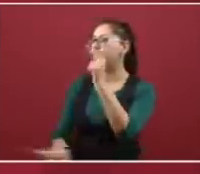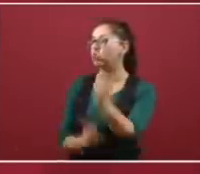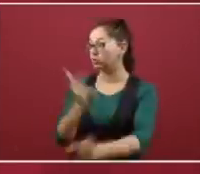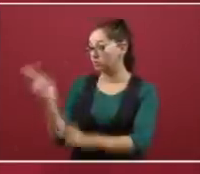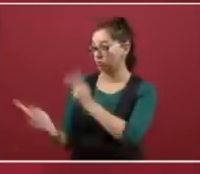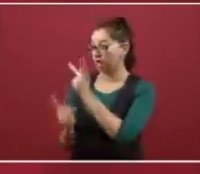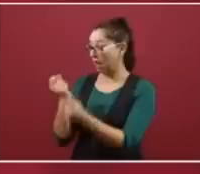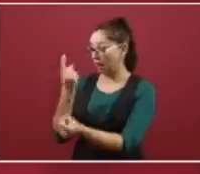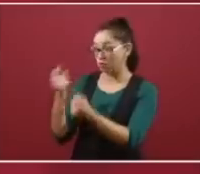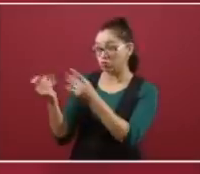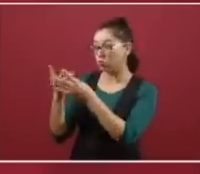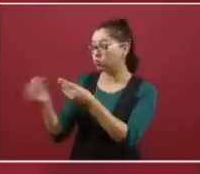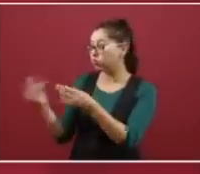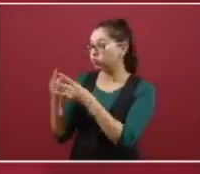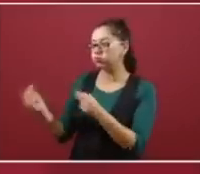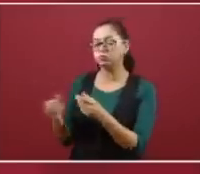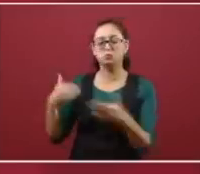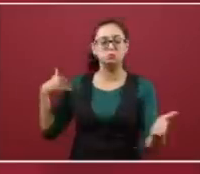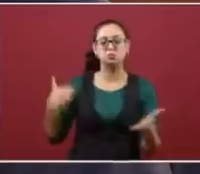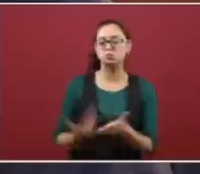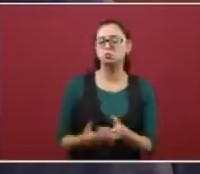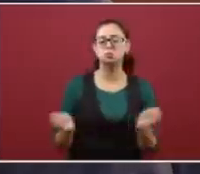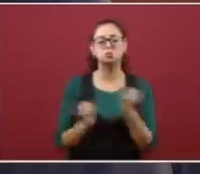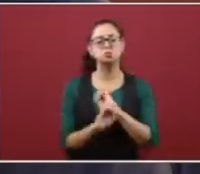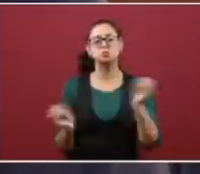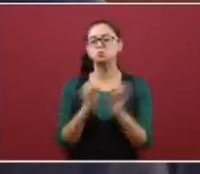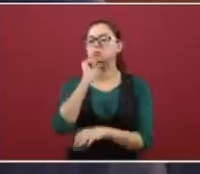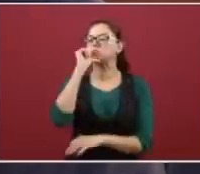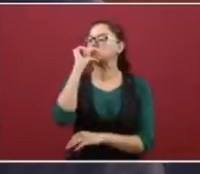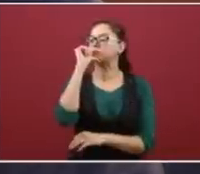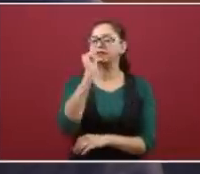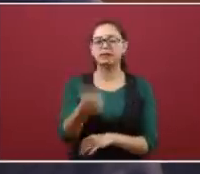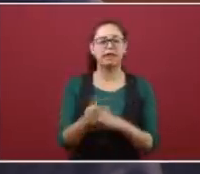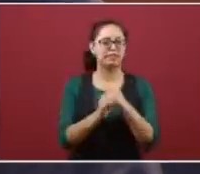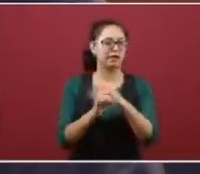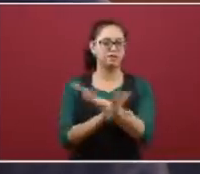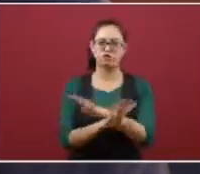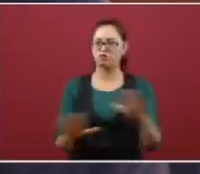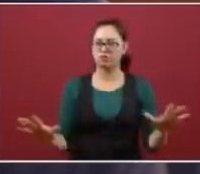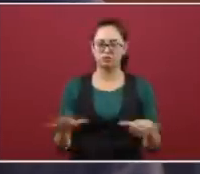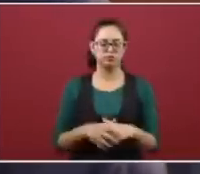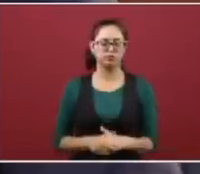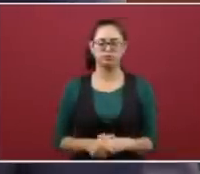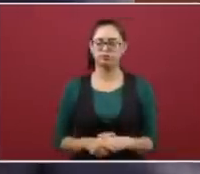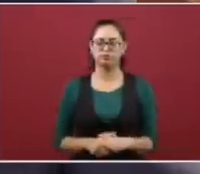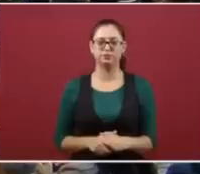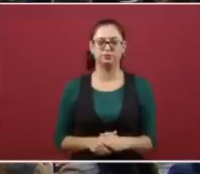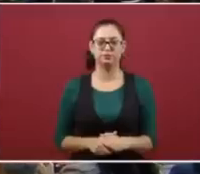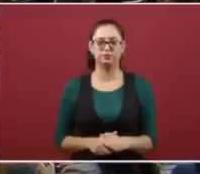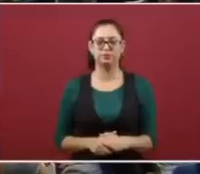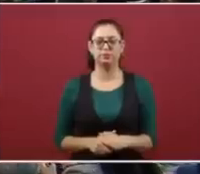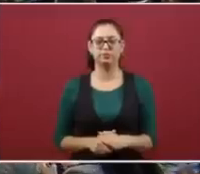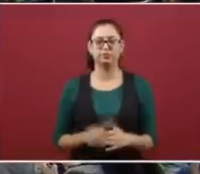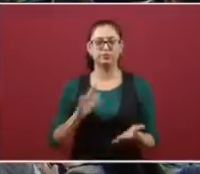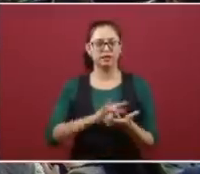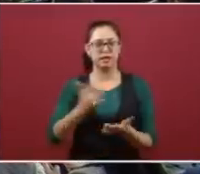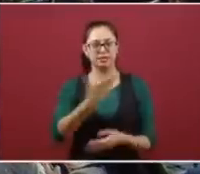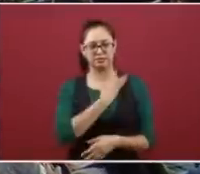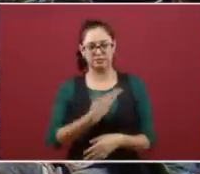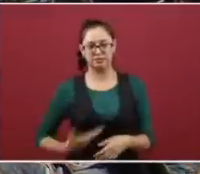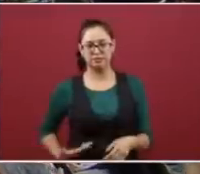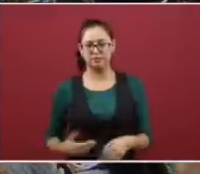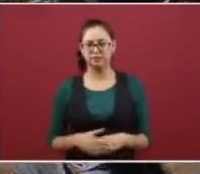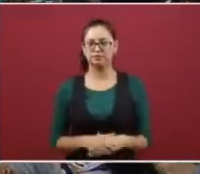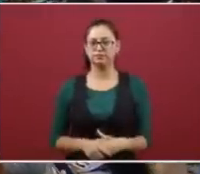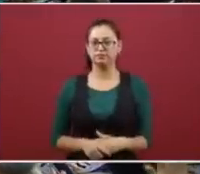momento no tenemos absolutamente ninguna información en ese sentido gracias presidente